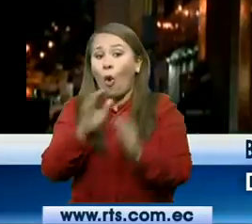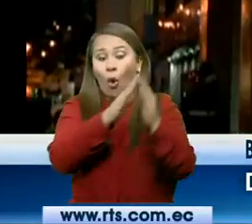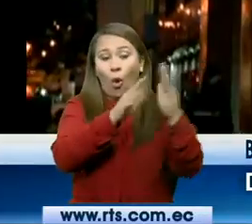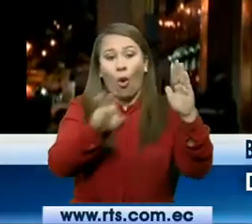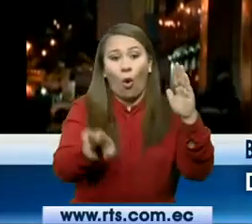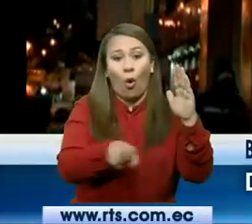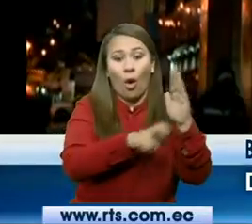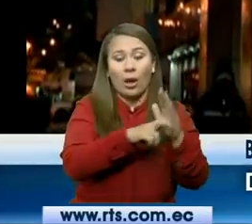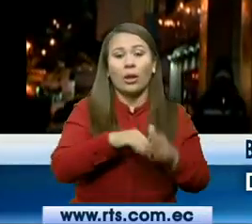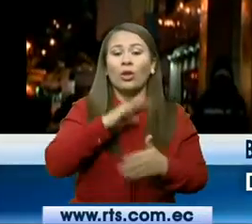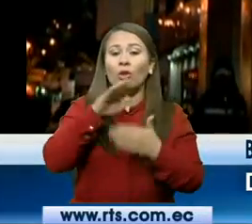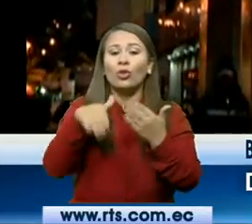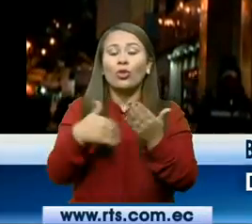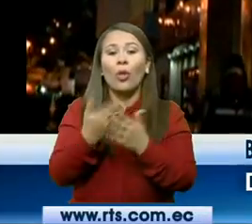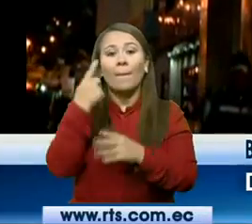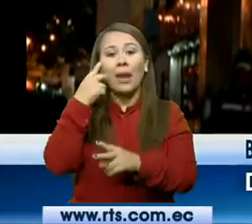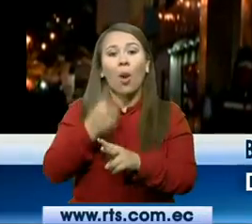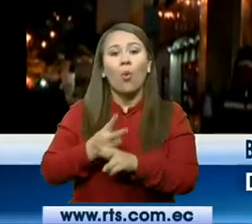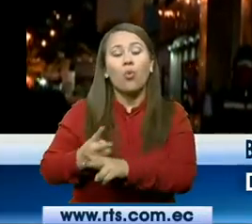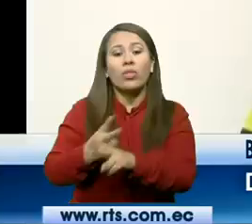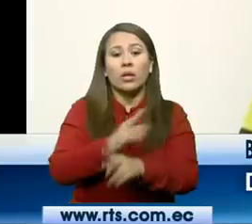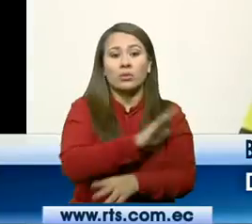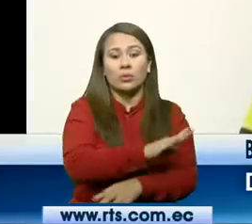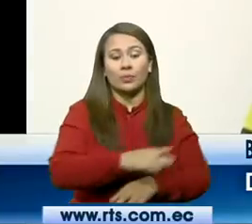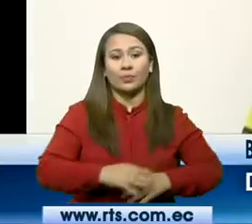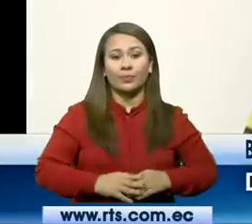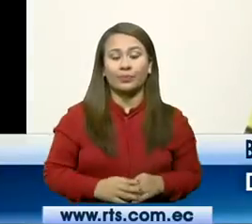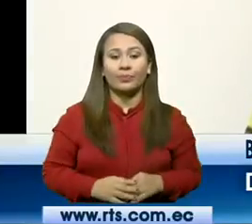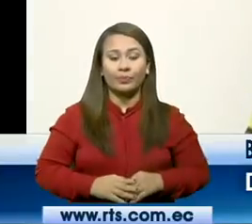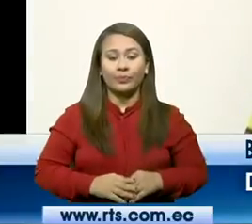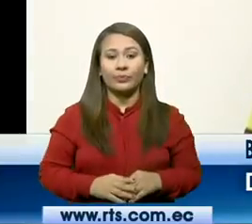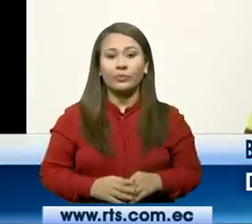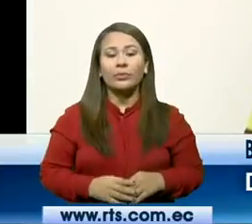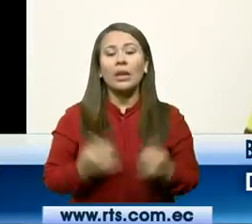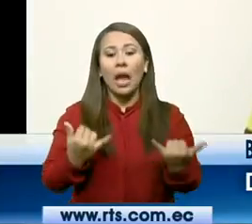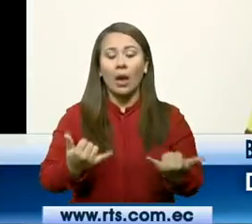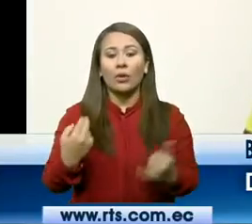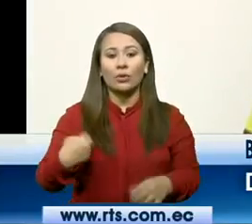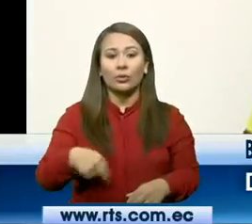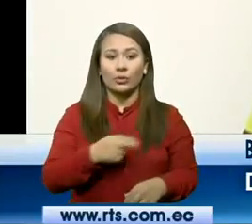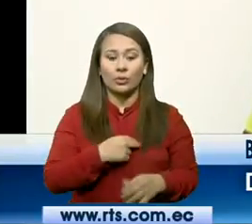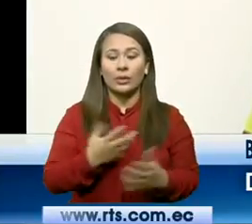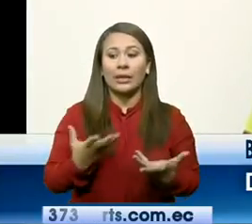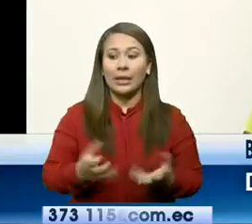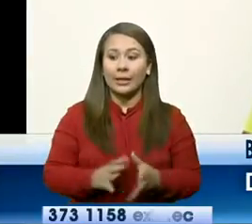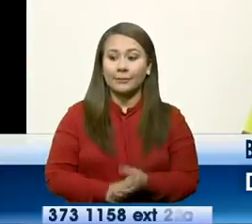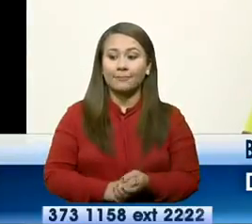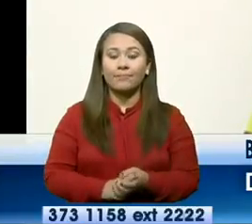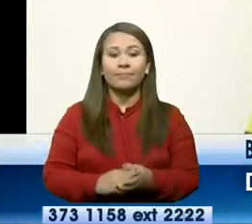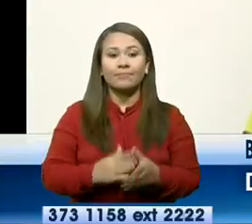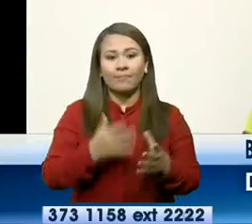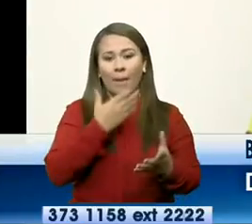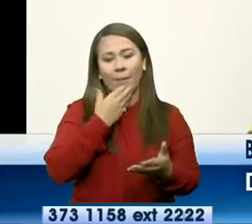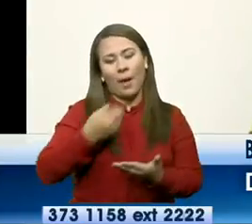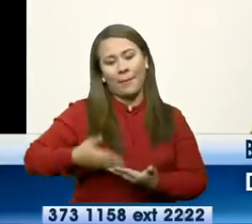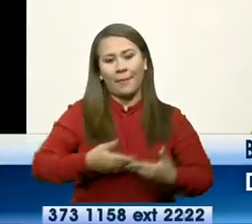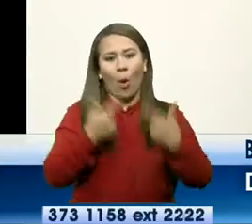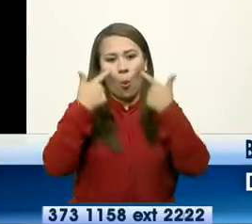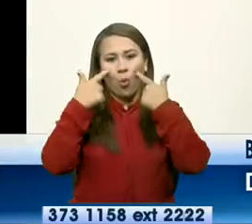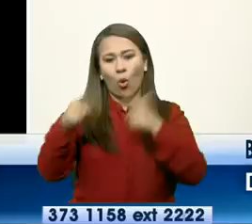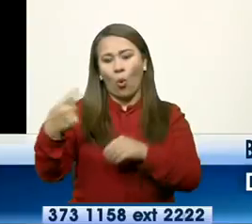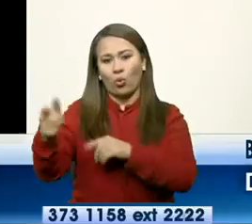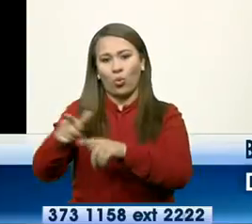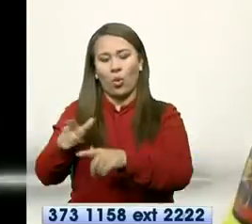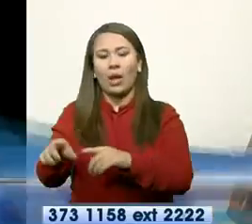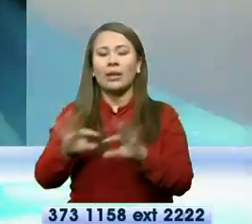acogimiento, todo para precautelar su integridad. Nosotros vamos es a tratar de que esté en un lugar propicio. Si hay familiares